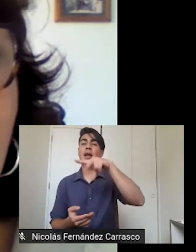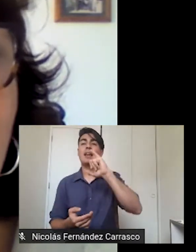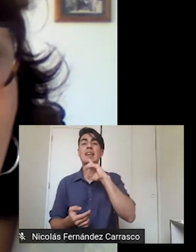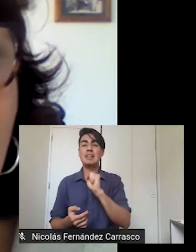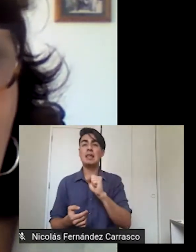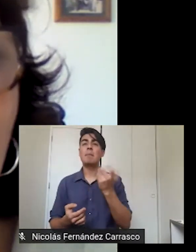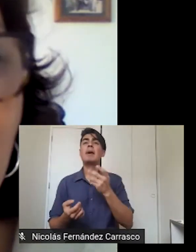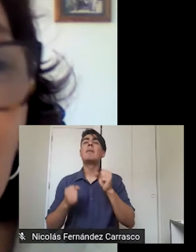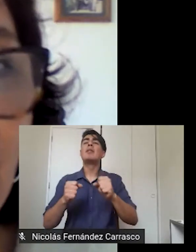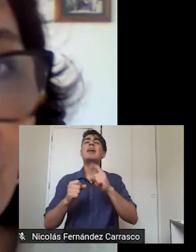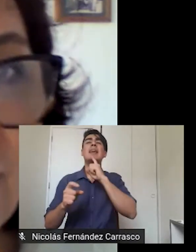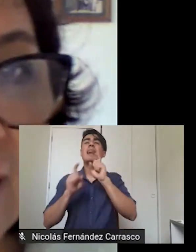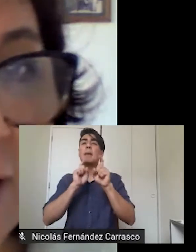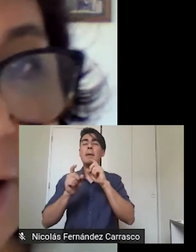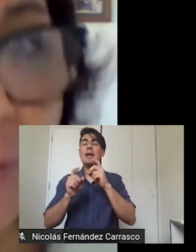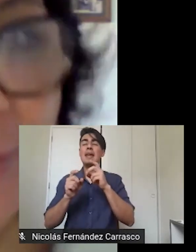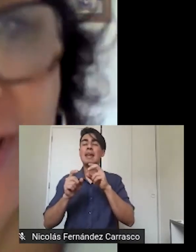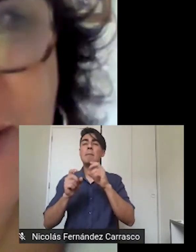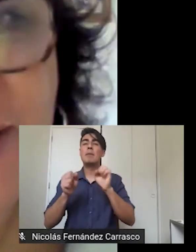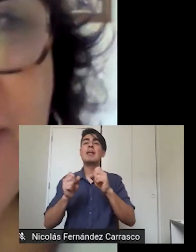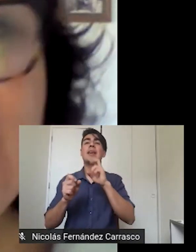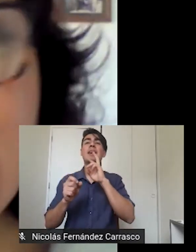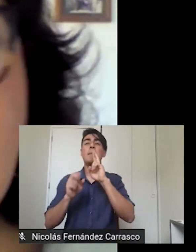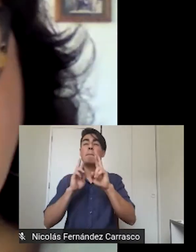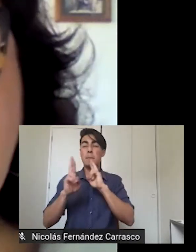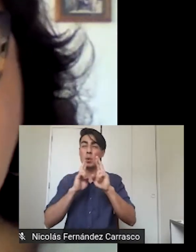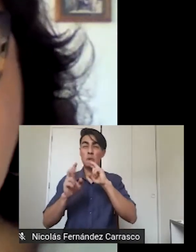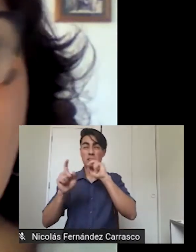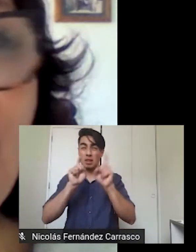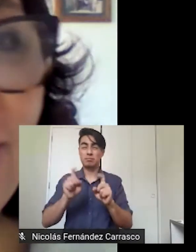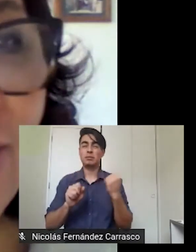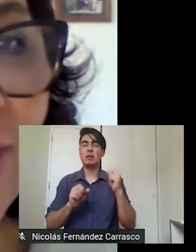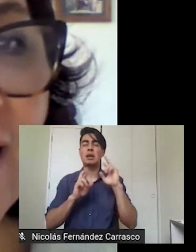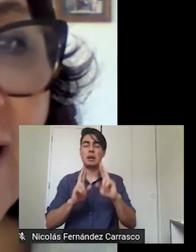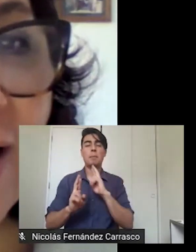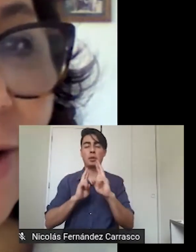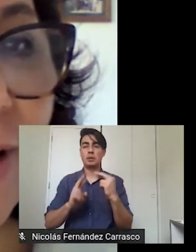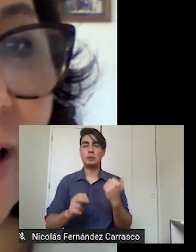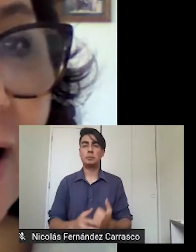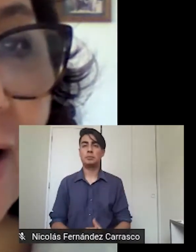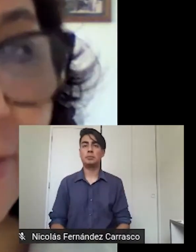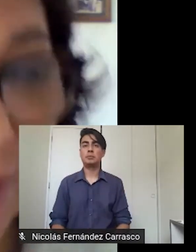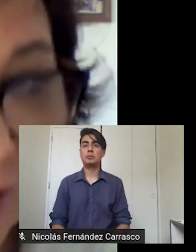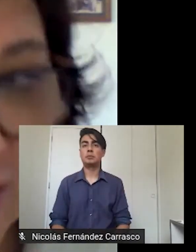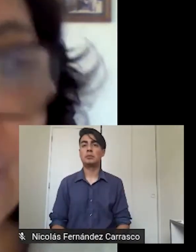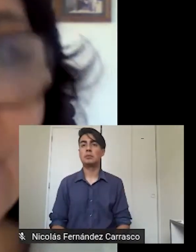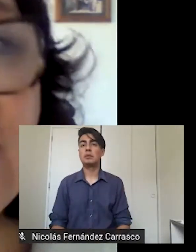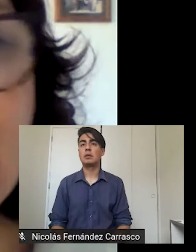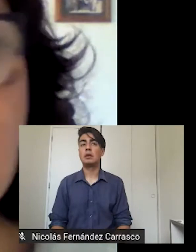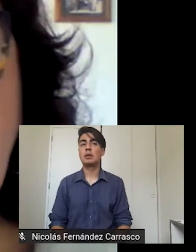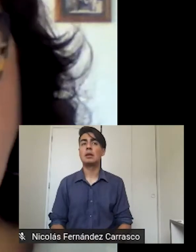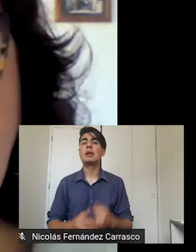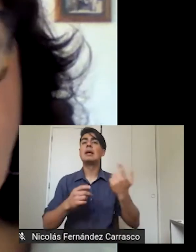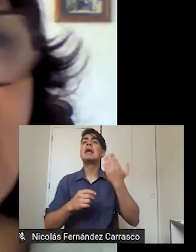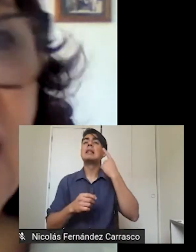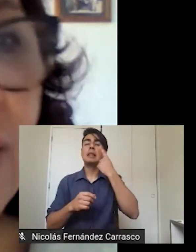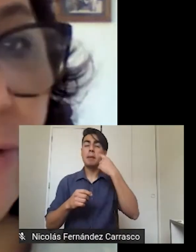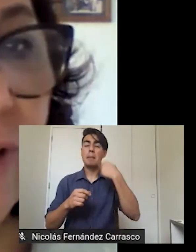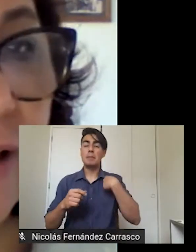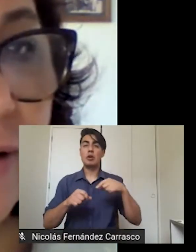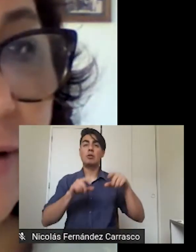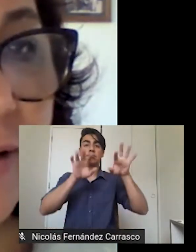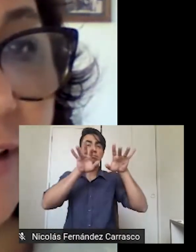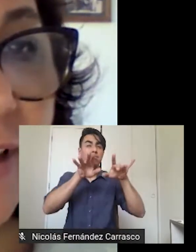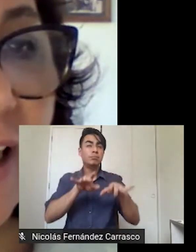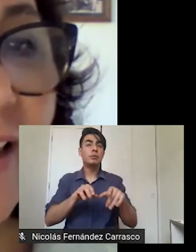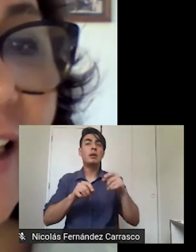interrogantes de los primeros panelistas. Y luego yo, Anita, estoy sistematizando las preguntas del